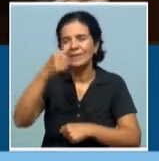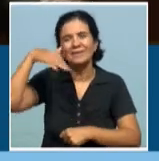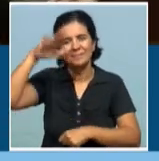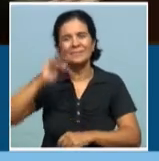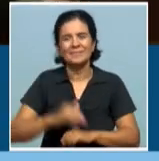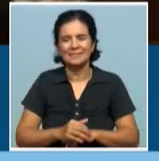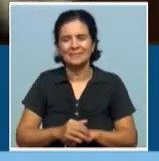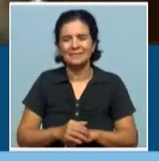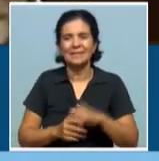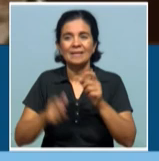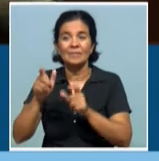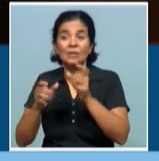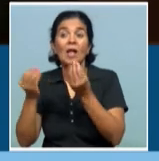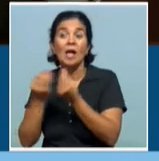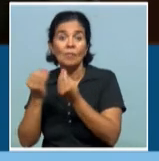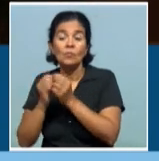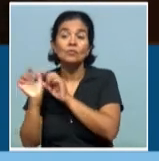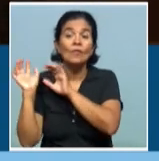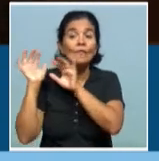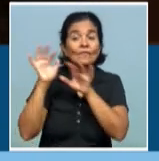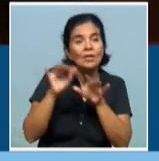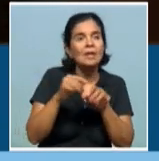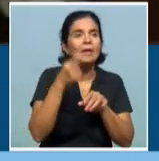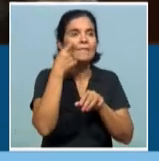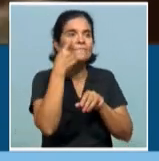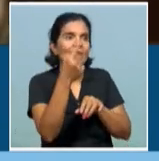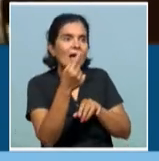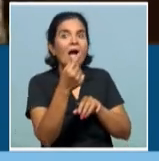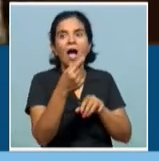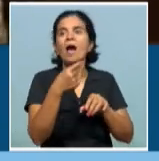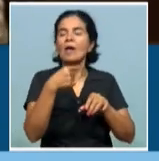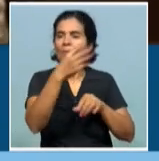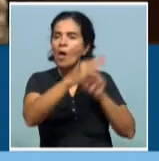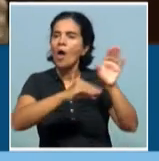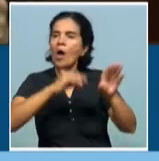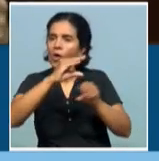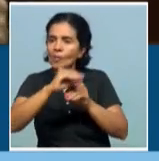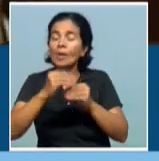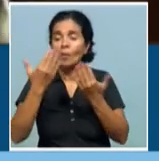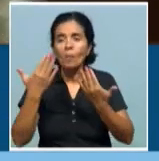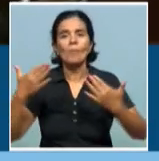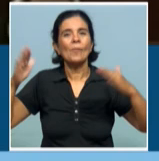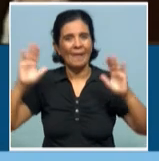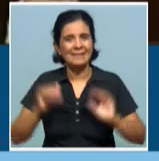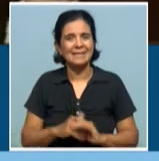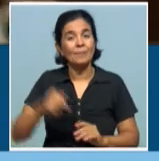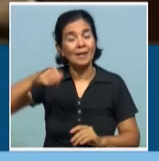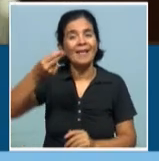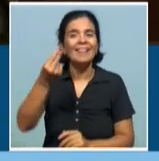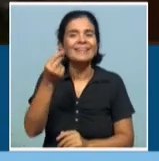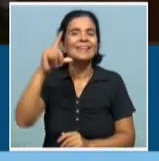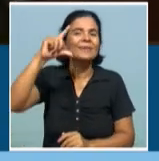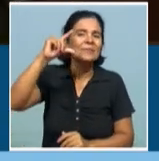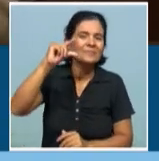vienen a mirarla para imitarla. Ojalá se replicara en toda la Argentina. Este tipo de actividad logística que abarata los costos y